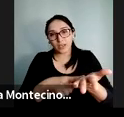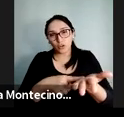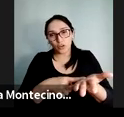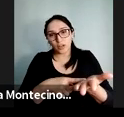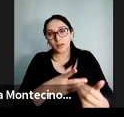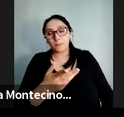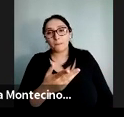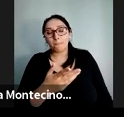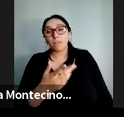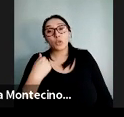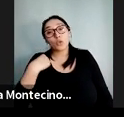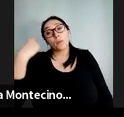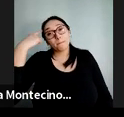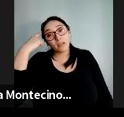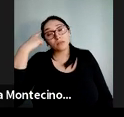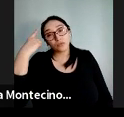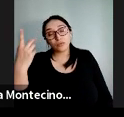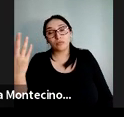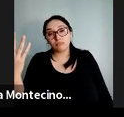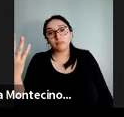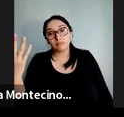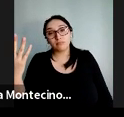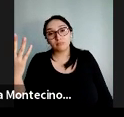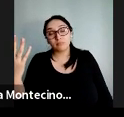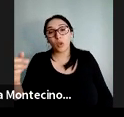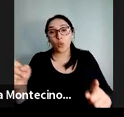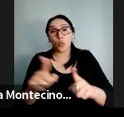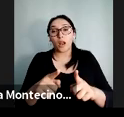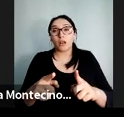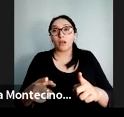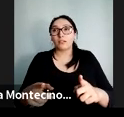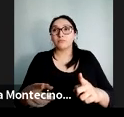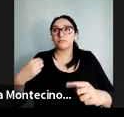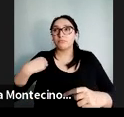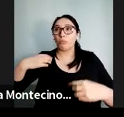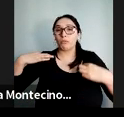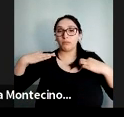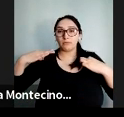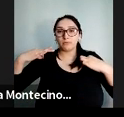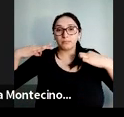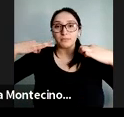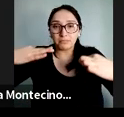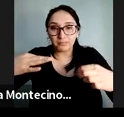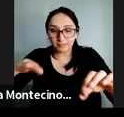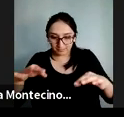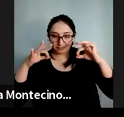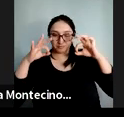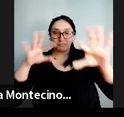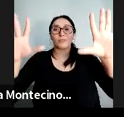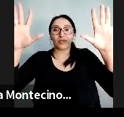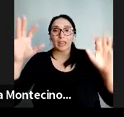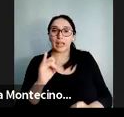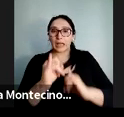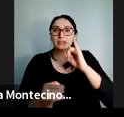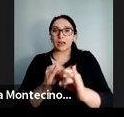que de un modo u otro, como que nos arrojaron a este mundo digital sin previo